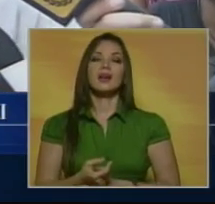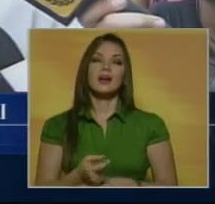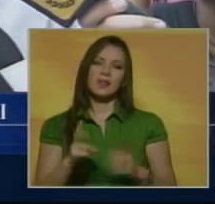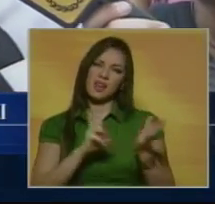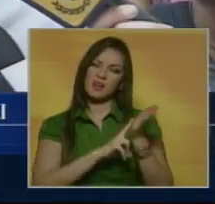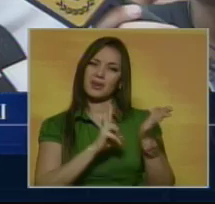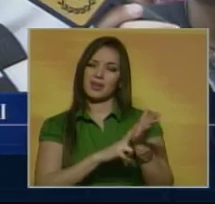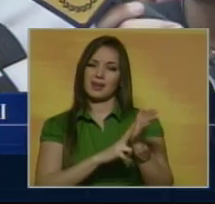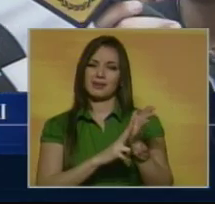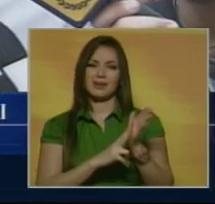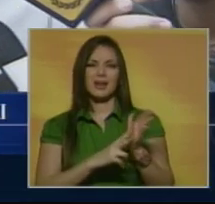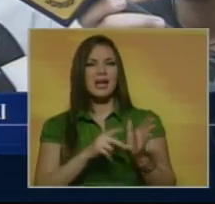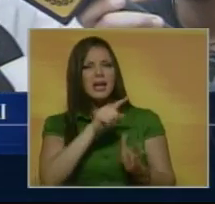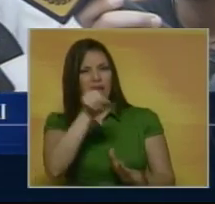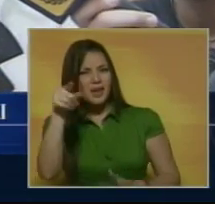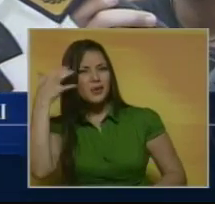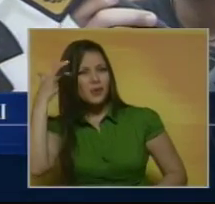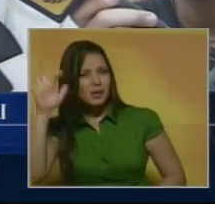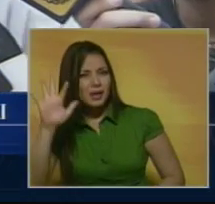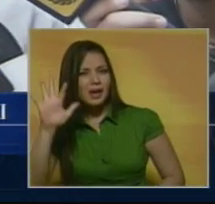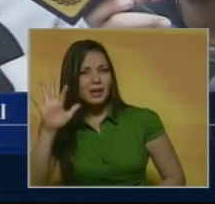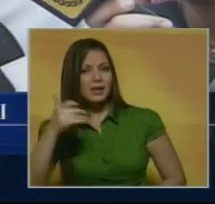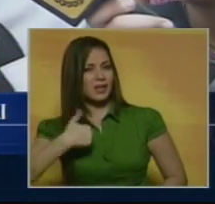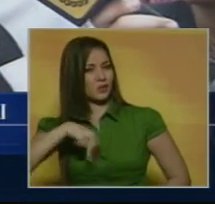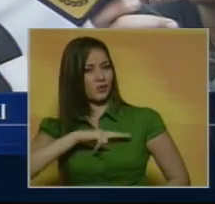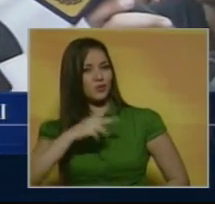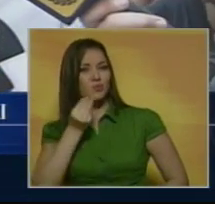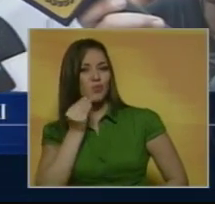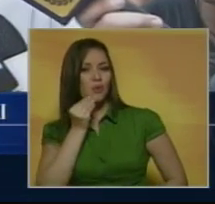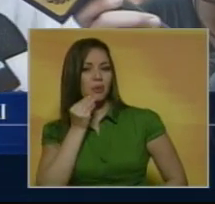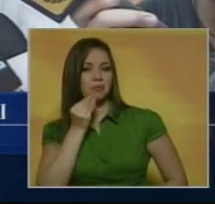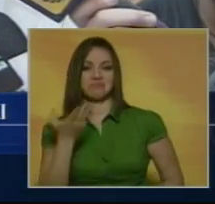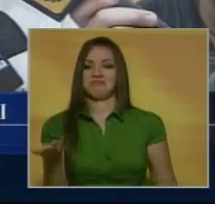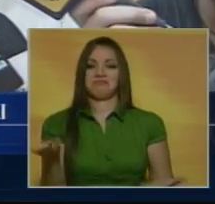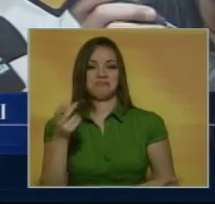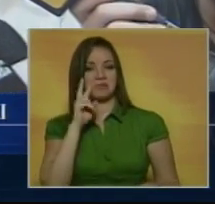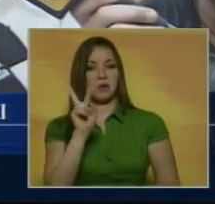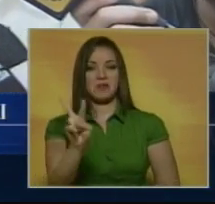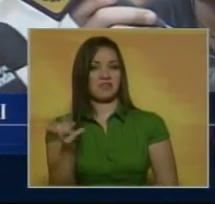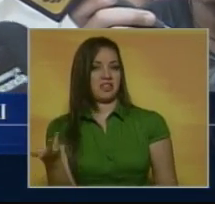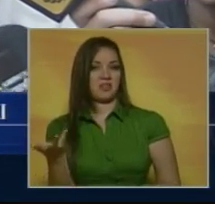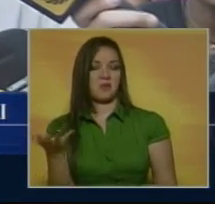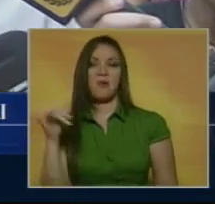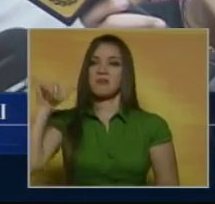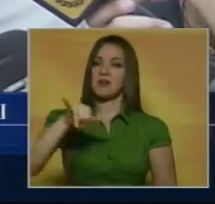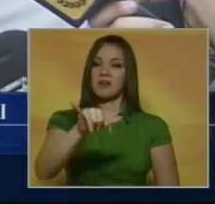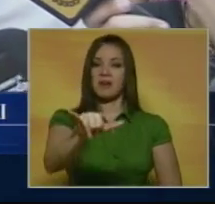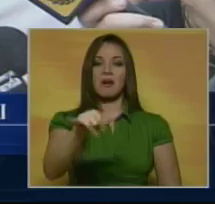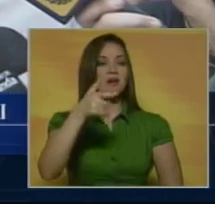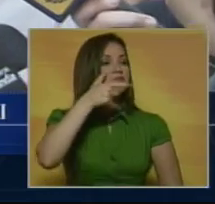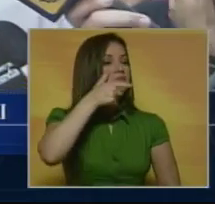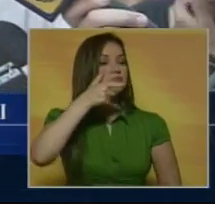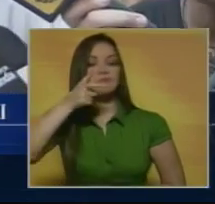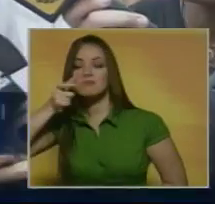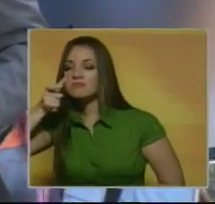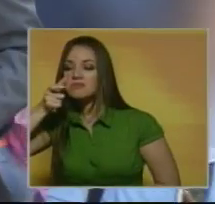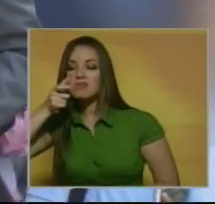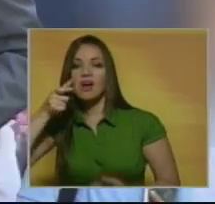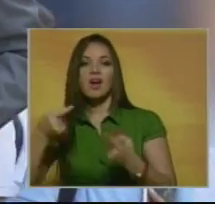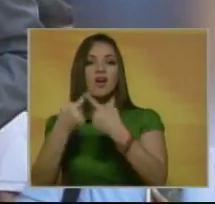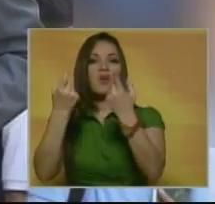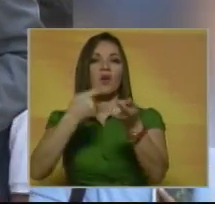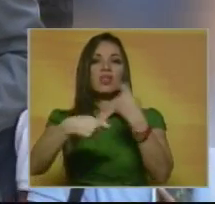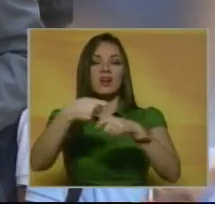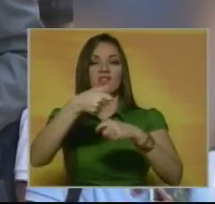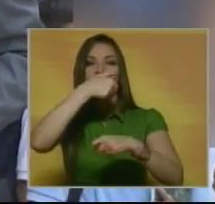los venezolanos, creerán que somos tontos? Yo no he visto que con un Sukhoi se haga patrullaje contra el narcotráfico, por favor.